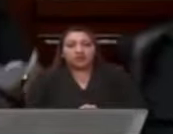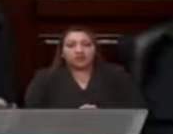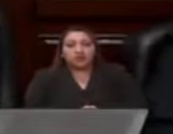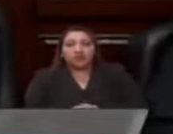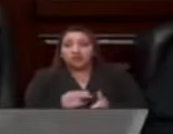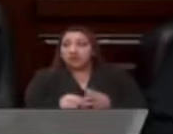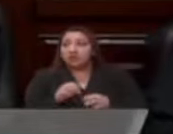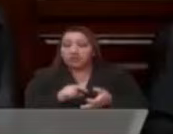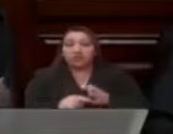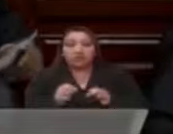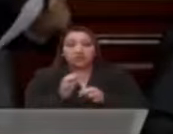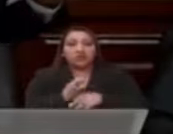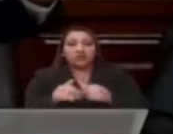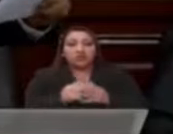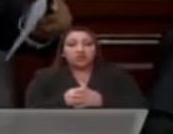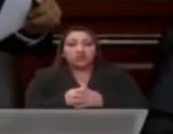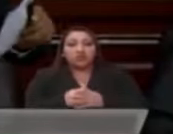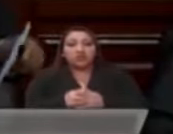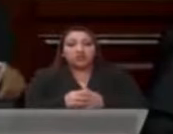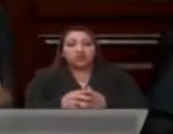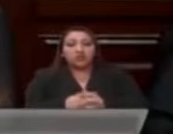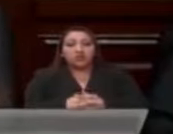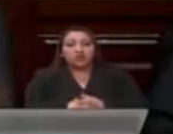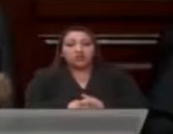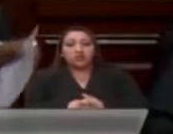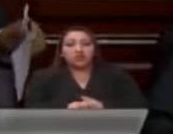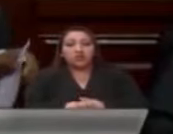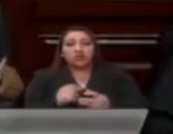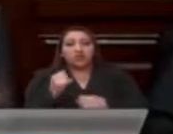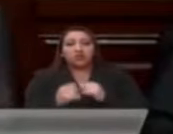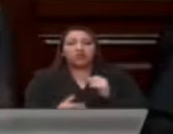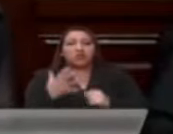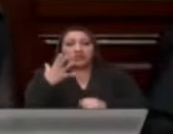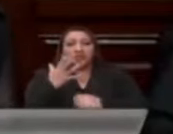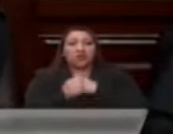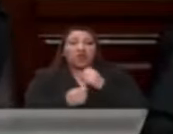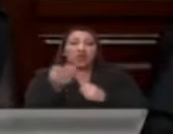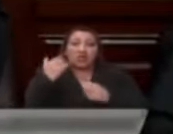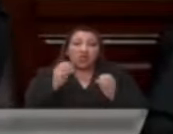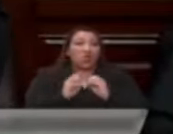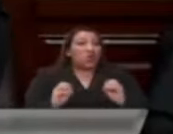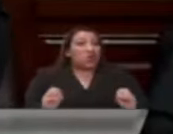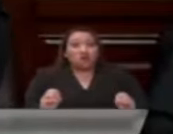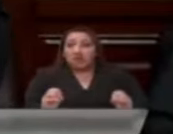cómo se ha recibido el país, del desastre que hemos tenido en los últimos 5 años.